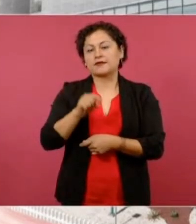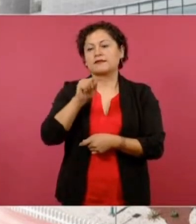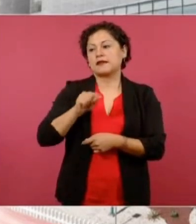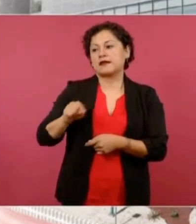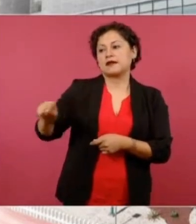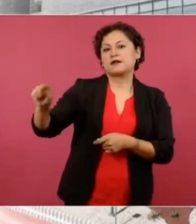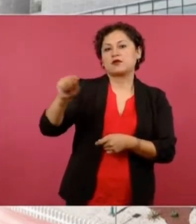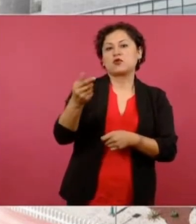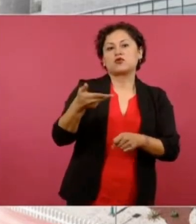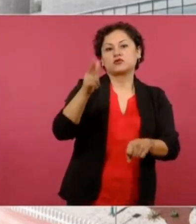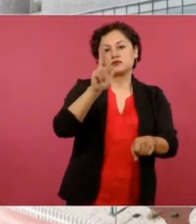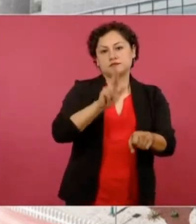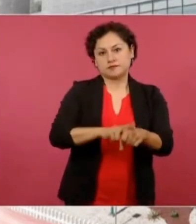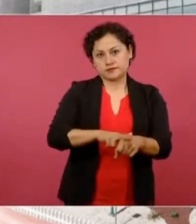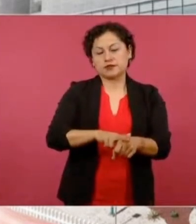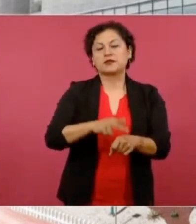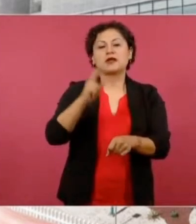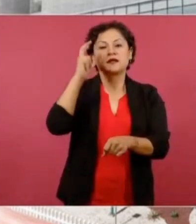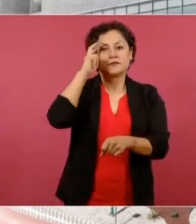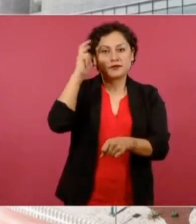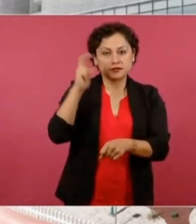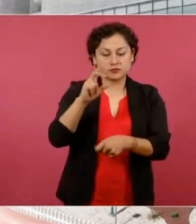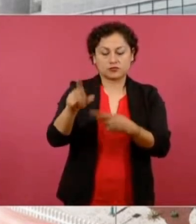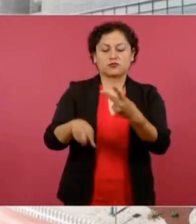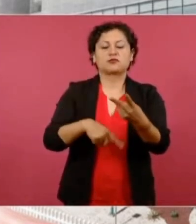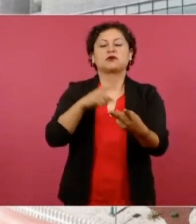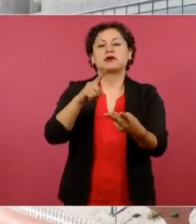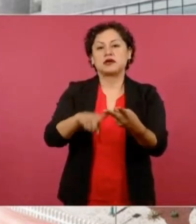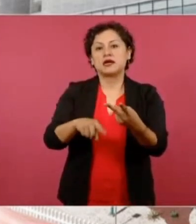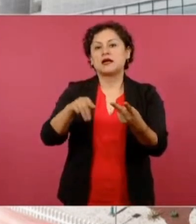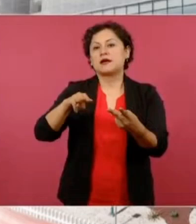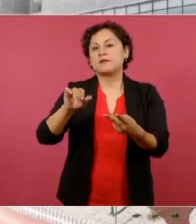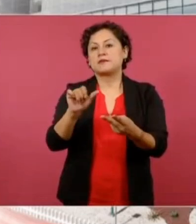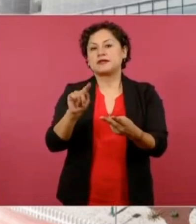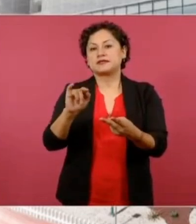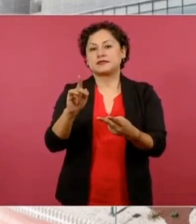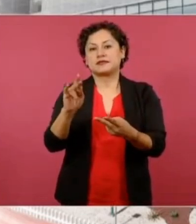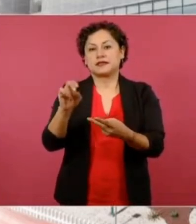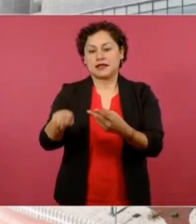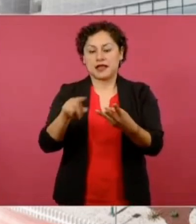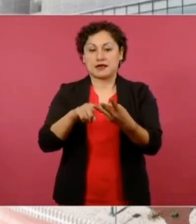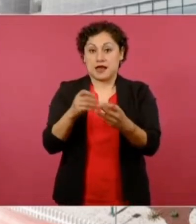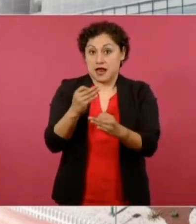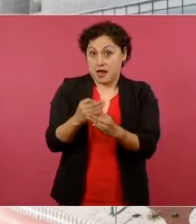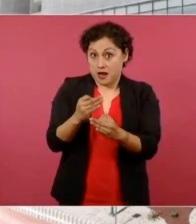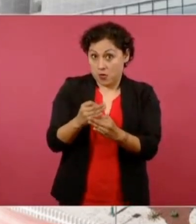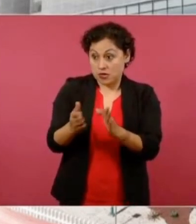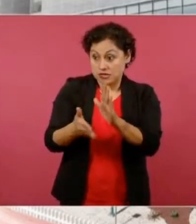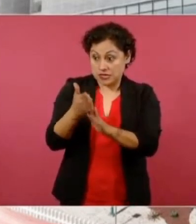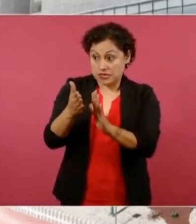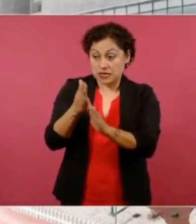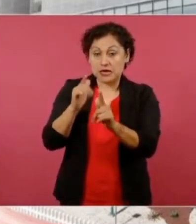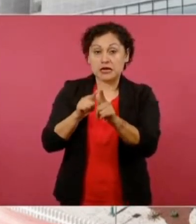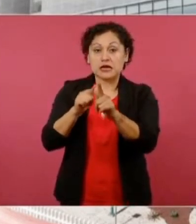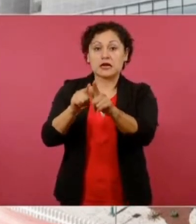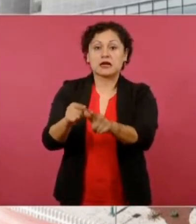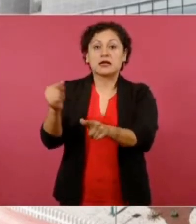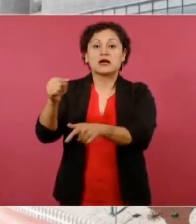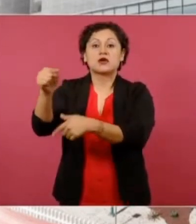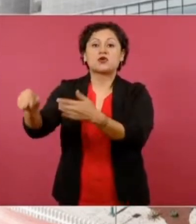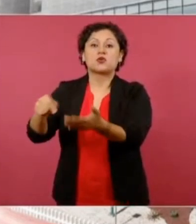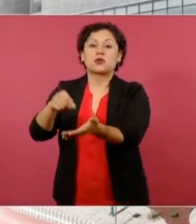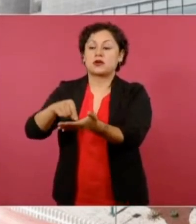concluyeron el Hospital Materno Infantil de Pachuca, el Hospital de Meztitlán y se está actualmente construyendo una obra